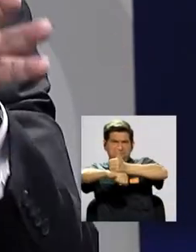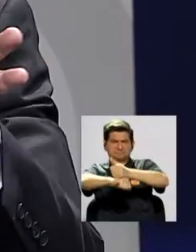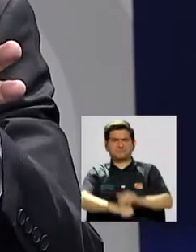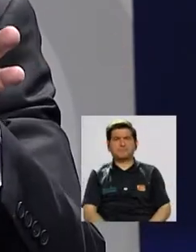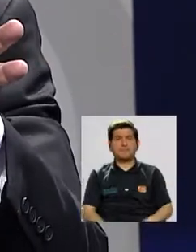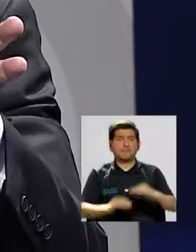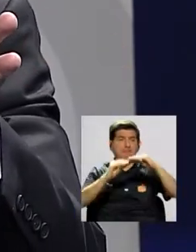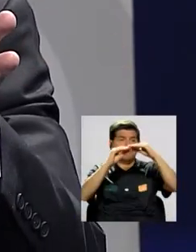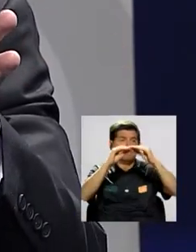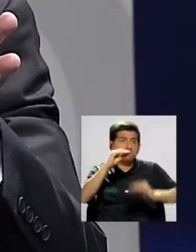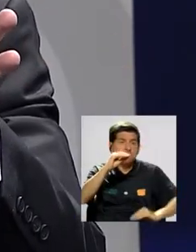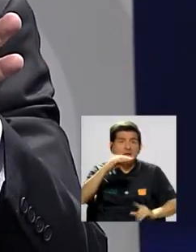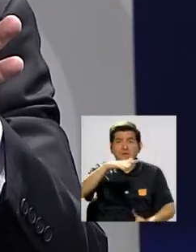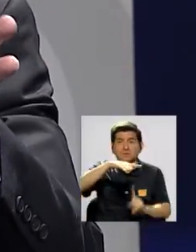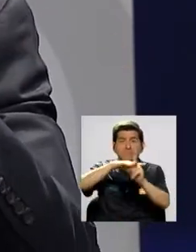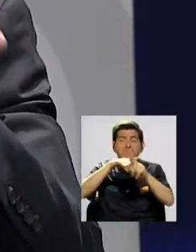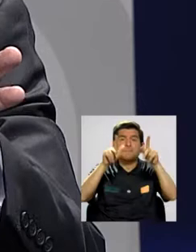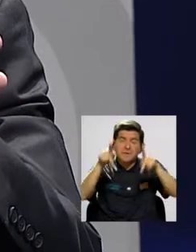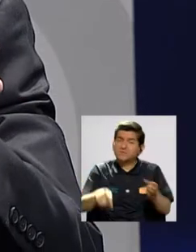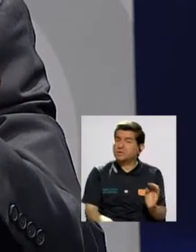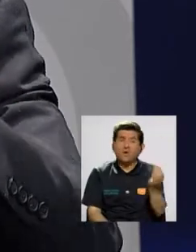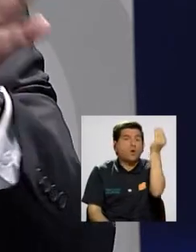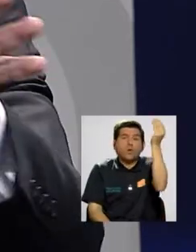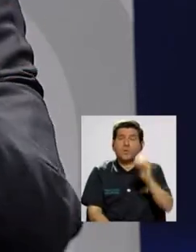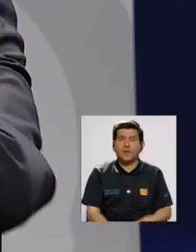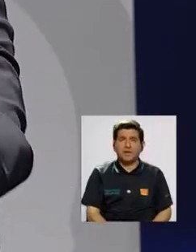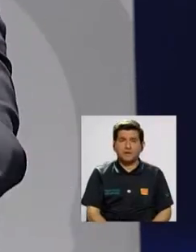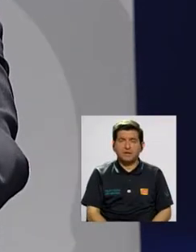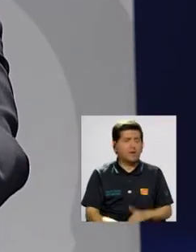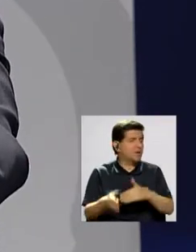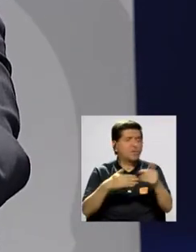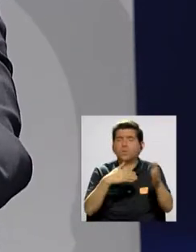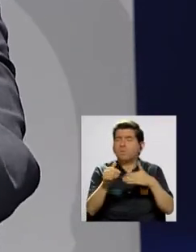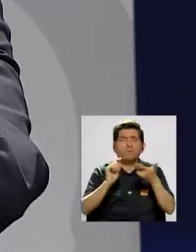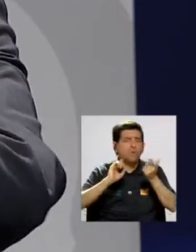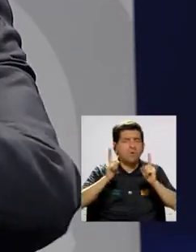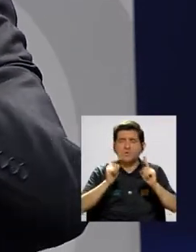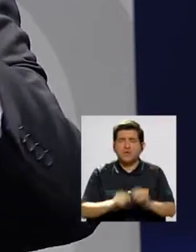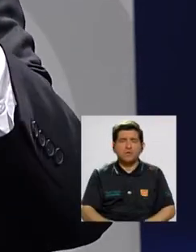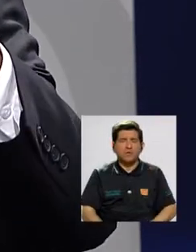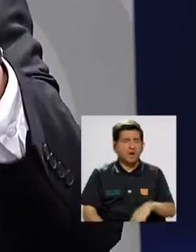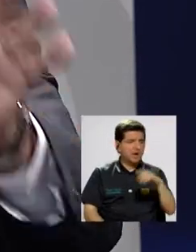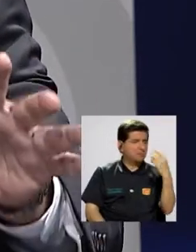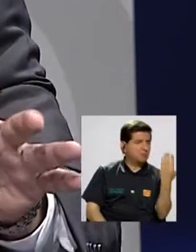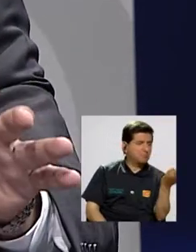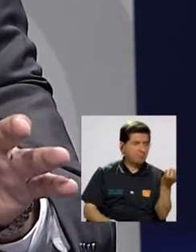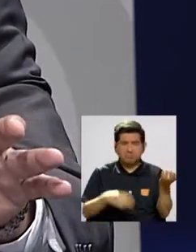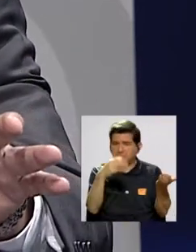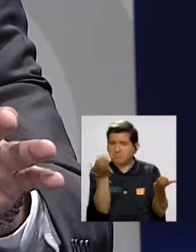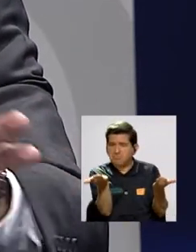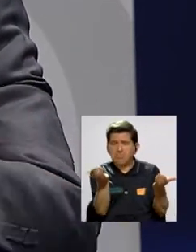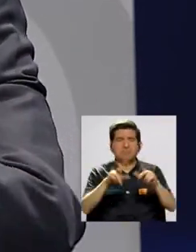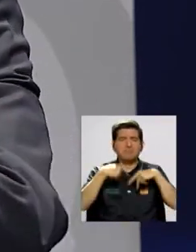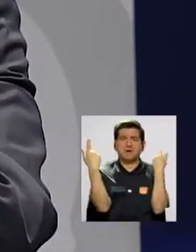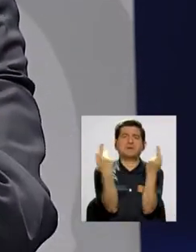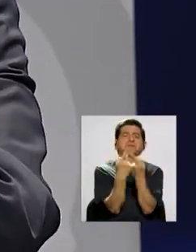que menos rostros se ven son rostros de personas jóvenes, en uno u otro. Así es. De los